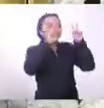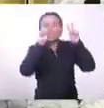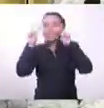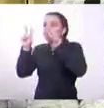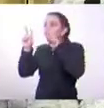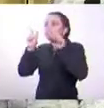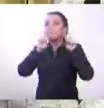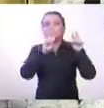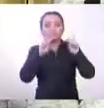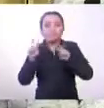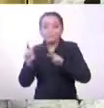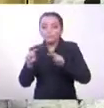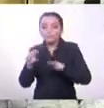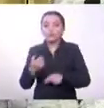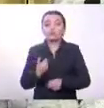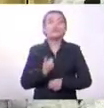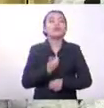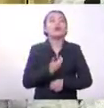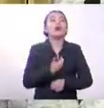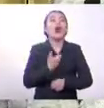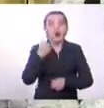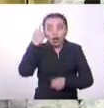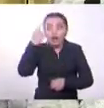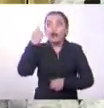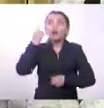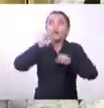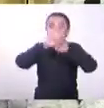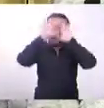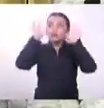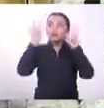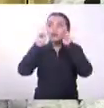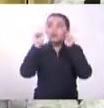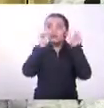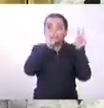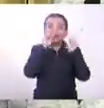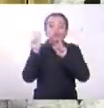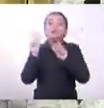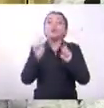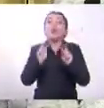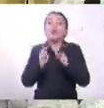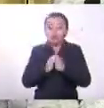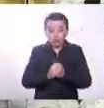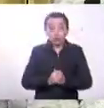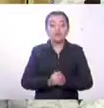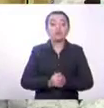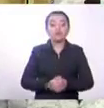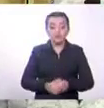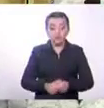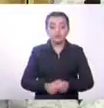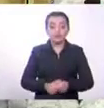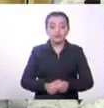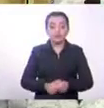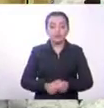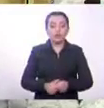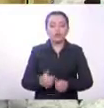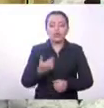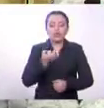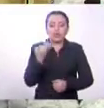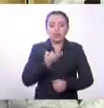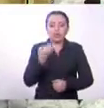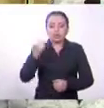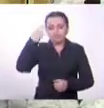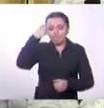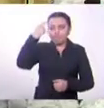nuestra experiencia. Así es. Porque una imagen aislada no nos dice a veces mucho, sino que tenemos que relacionarla con nuestra